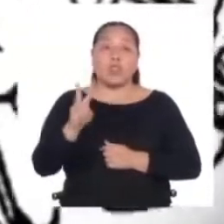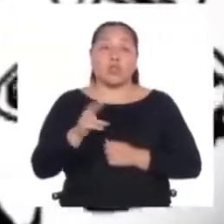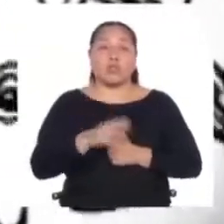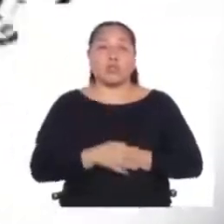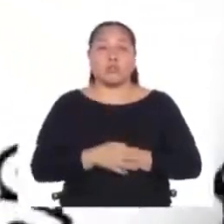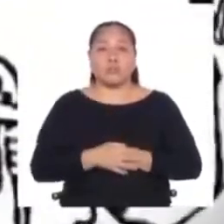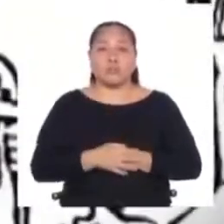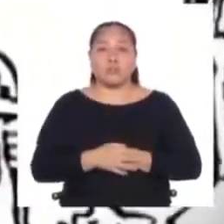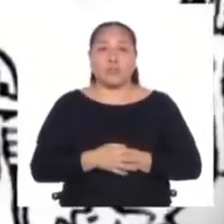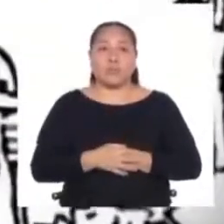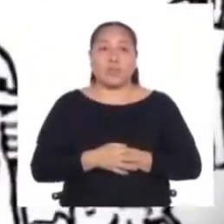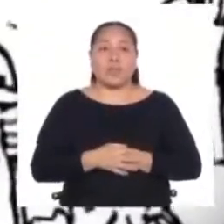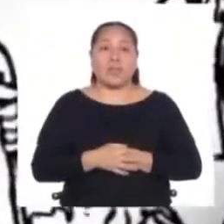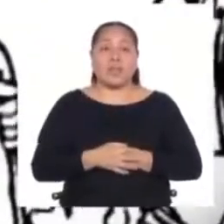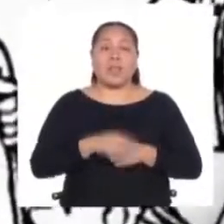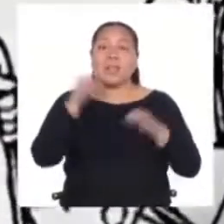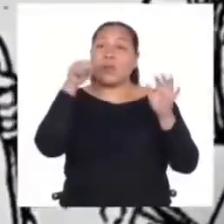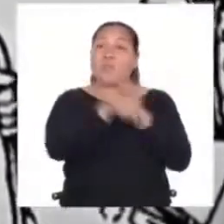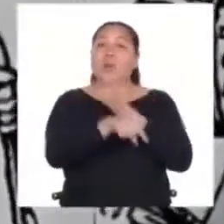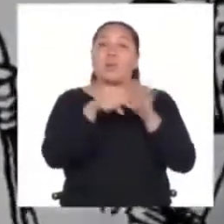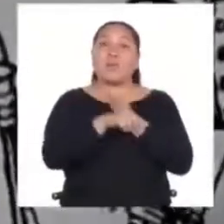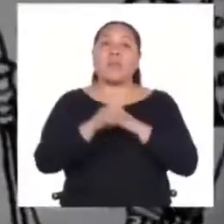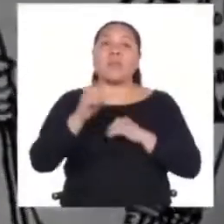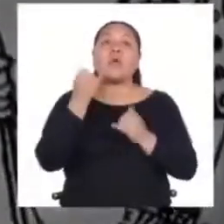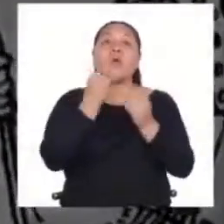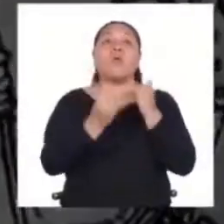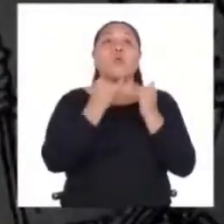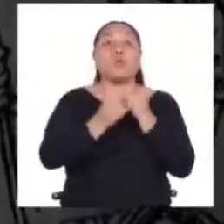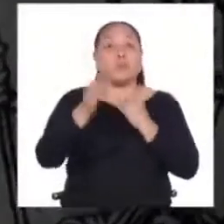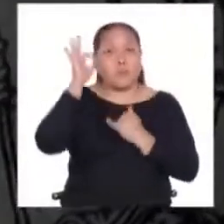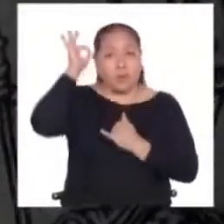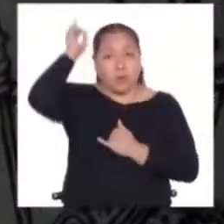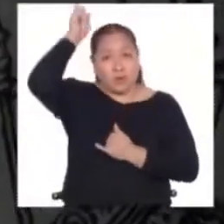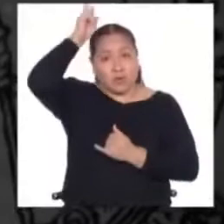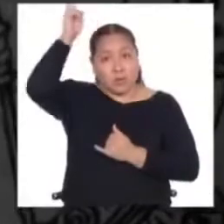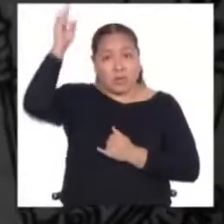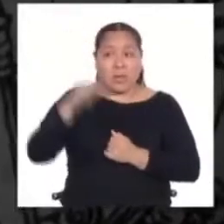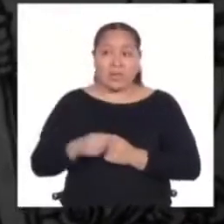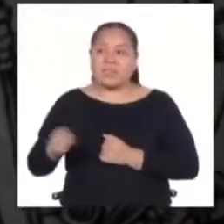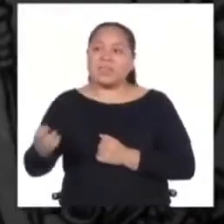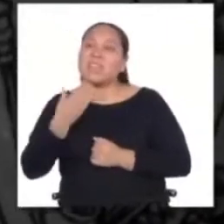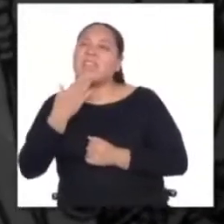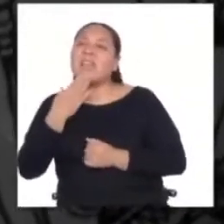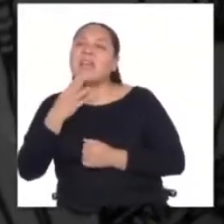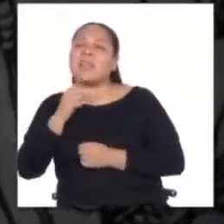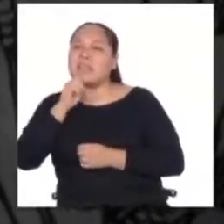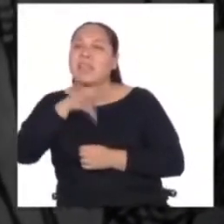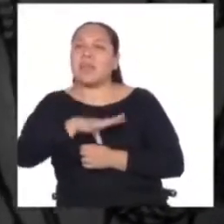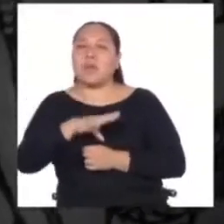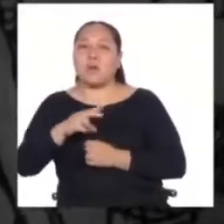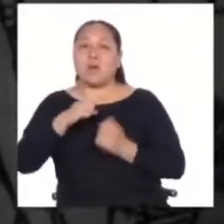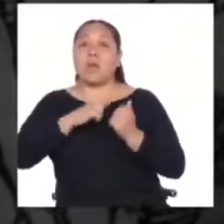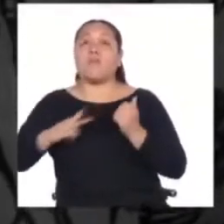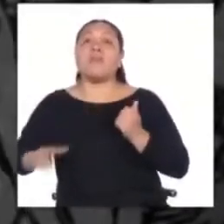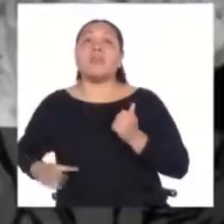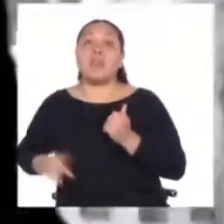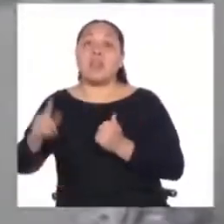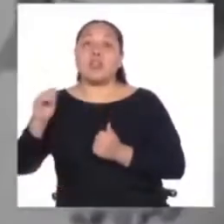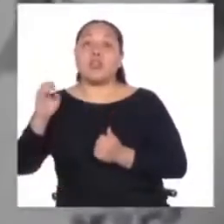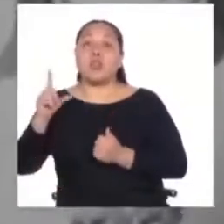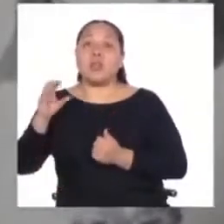La ejecución del último de los incas rebeldes, ordenada por el virrey Toledo, no fue vista con buenos ojos por el rey de